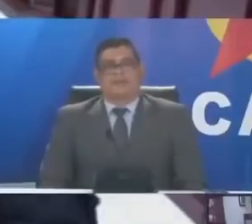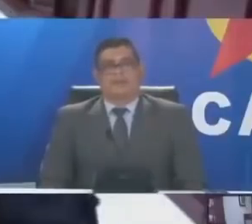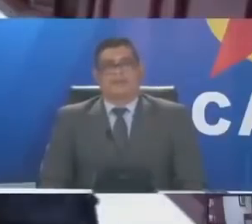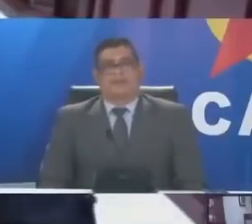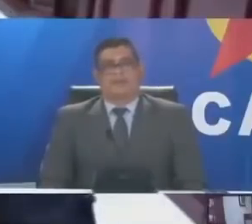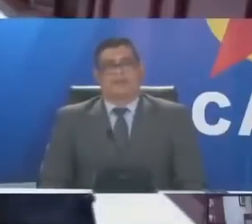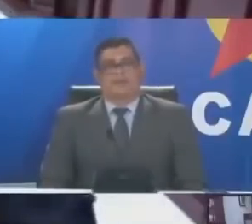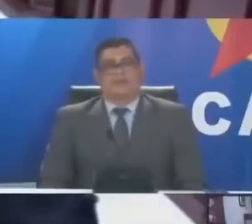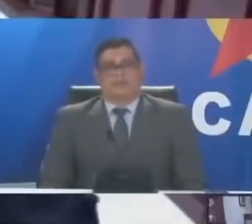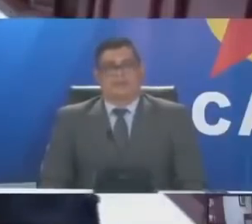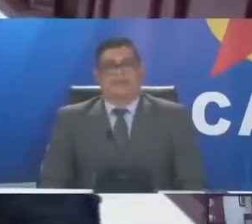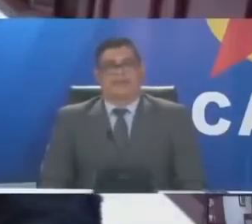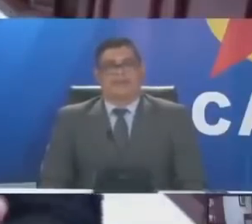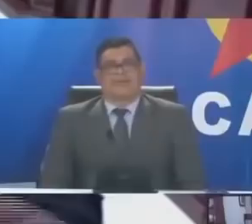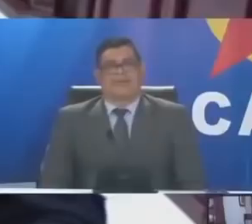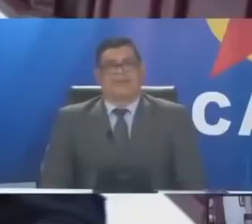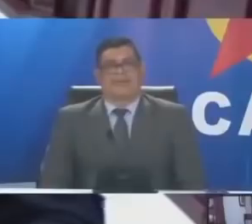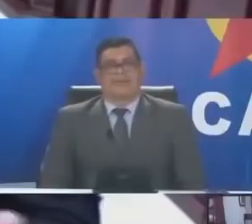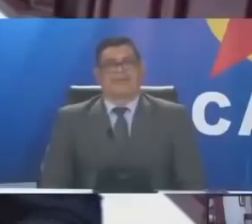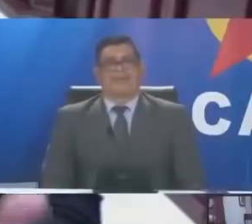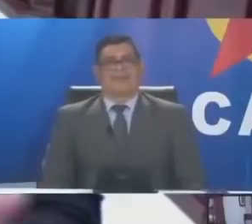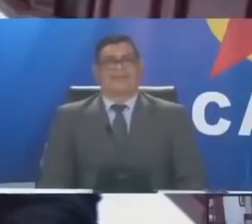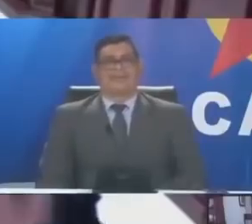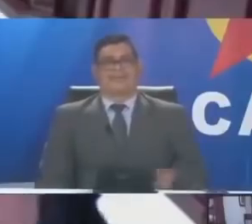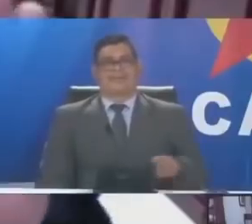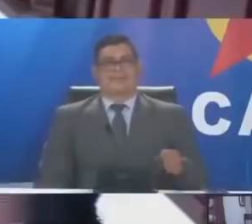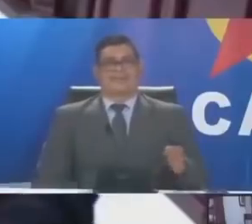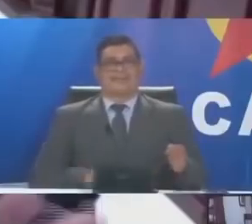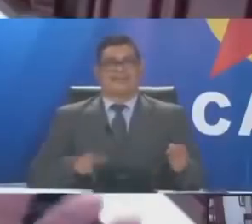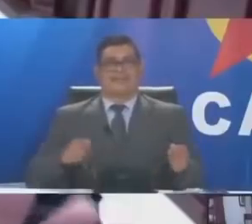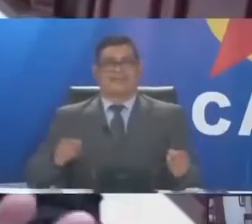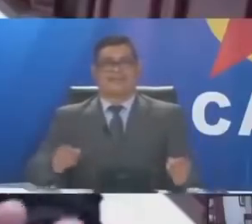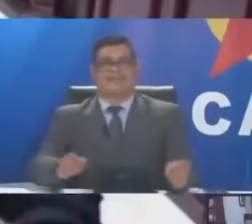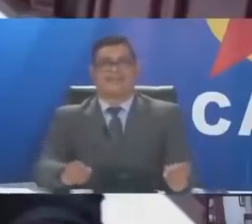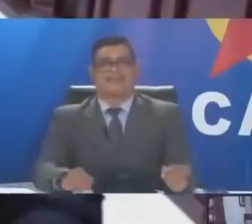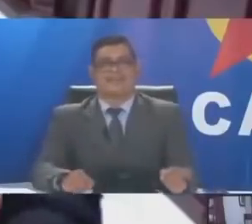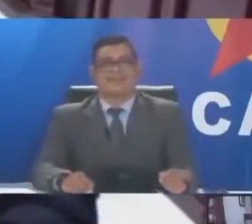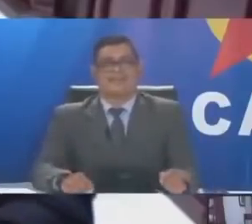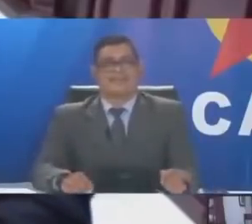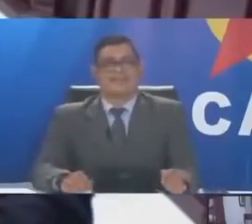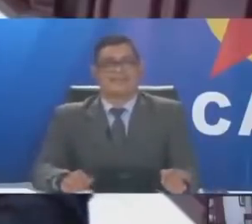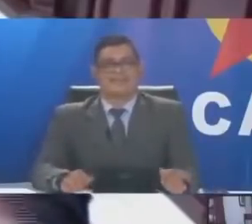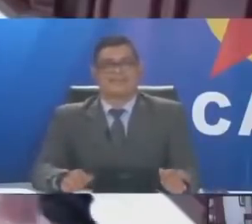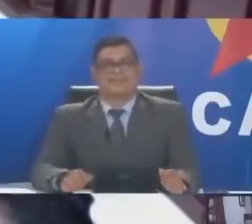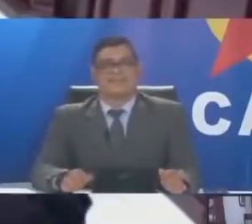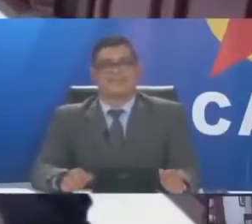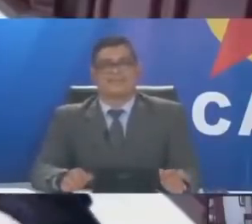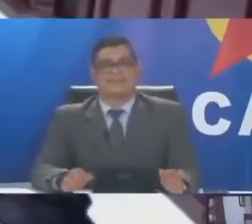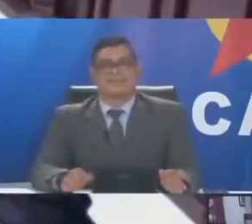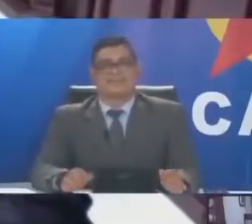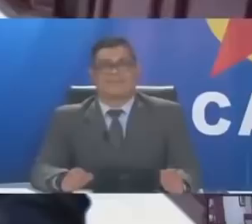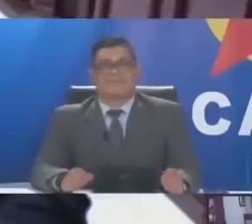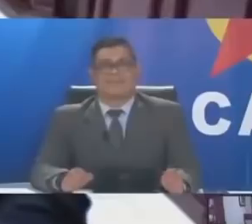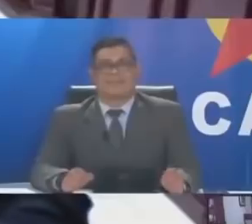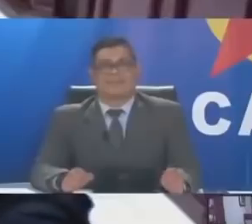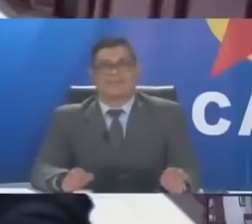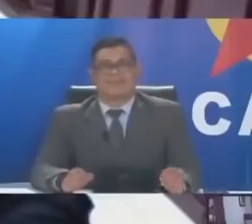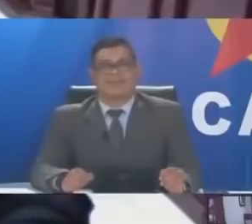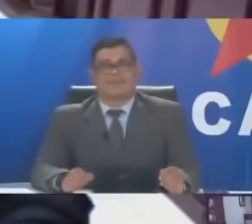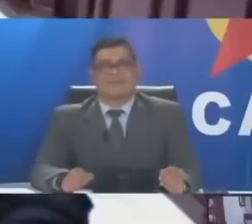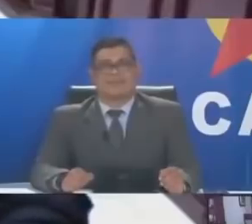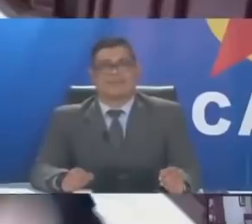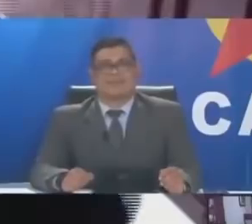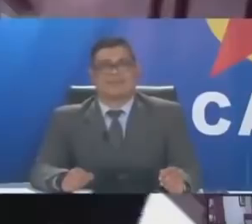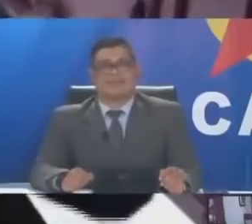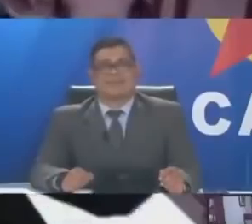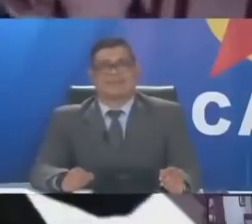tengo 50 años a grosso vista pero ya tenían uso de razón 13 4 cm ya los teníamos fácil entonces cuando papá andaba predicando de arriba abajo en un bol